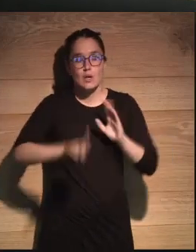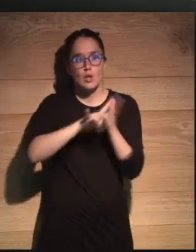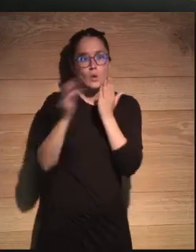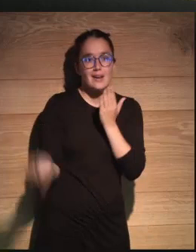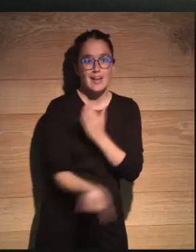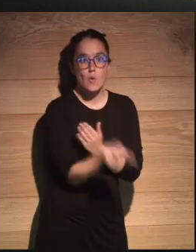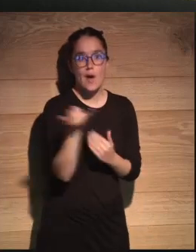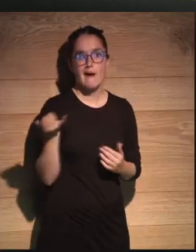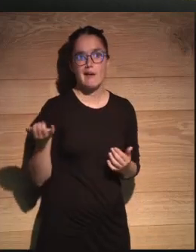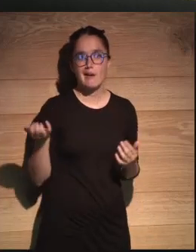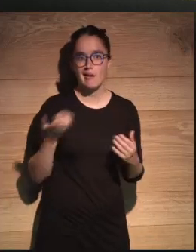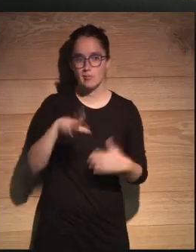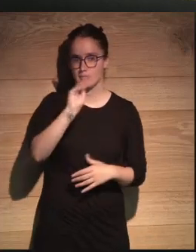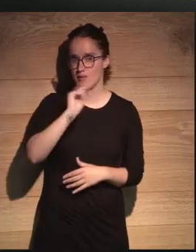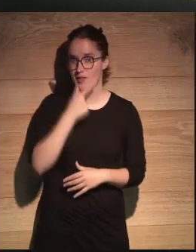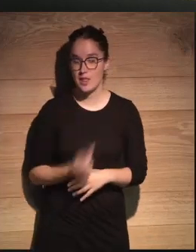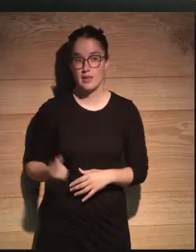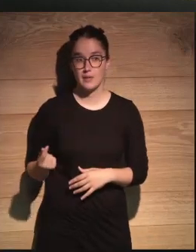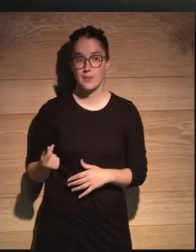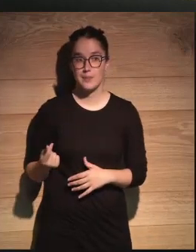lenguaje entendible,